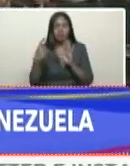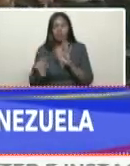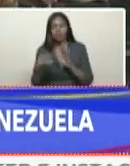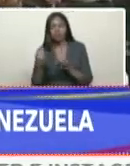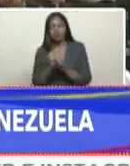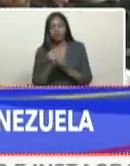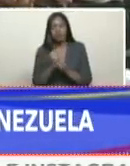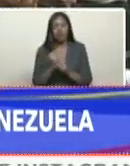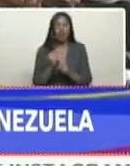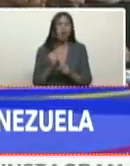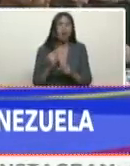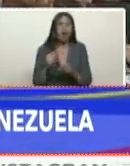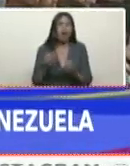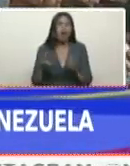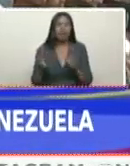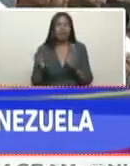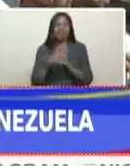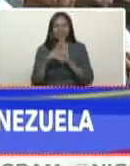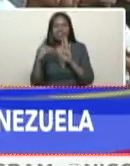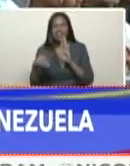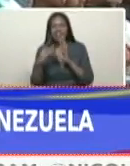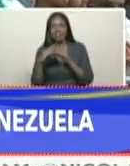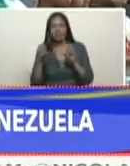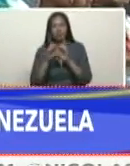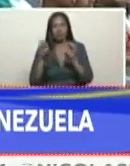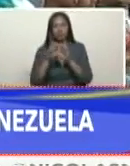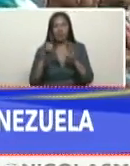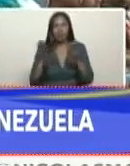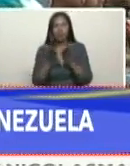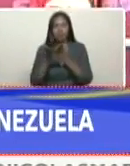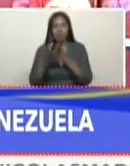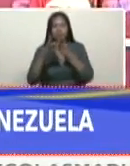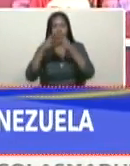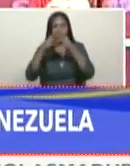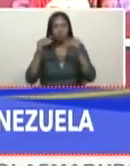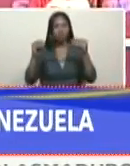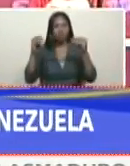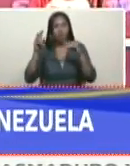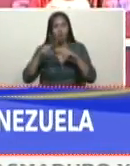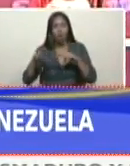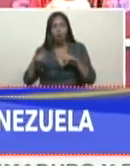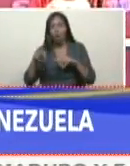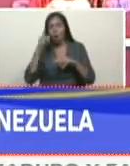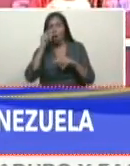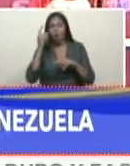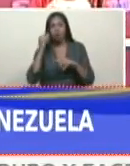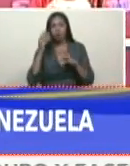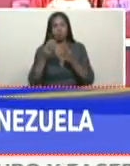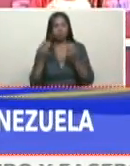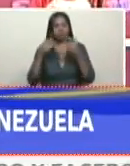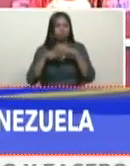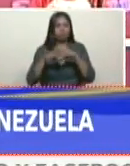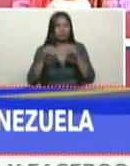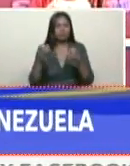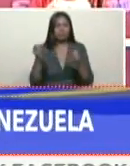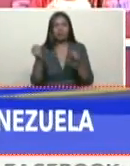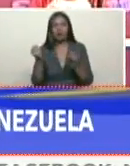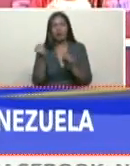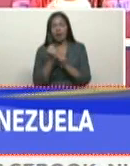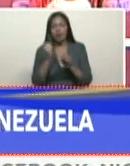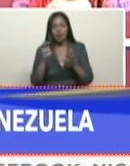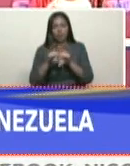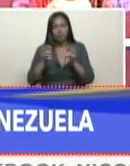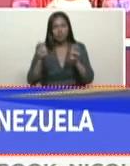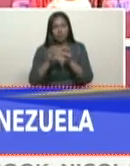derecho a educación de sus hijos. Aquí tienen que estar escolarizados y estudiando todos los niños y niñas de Venezuela, y